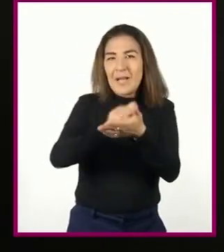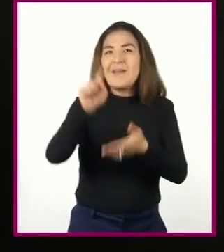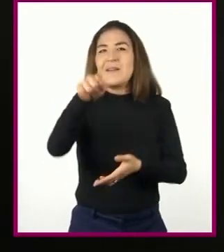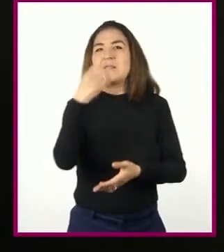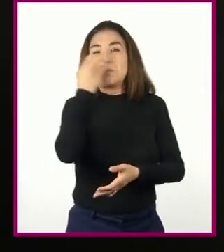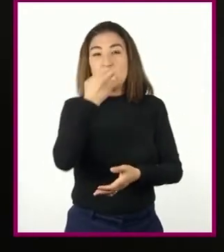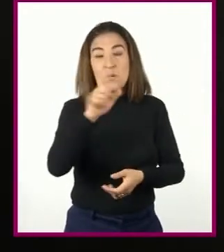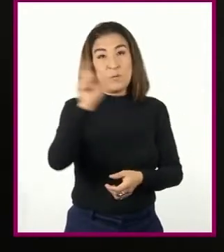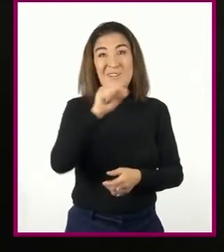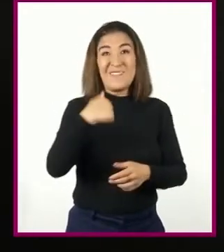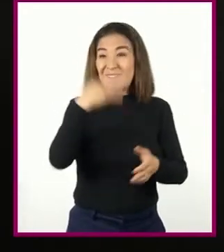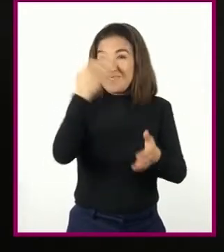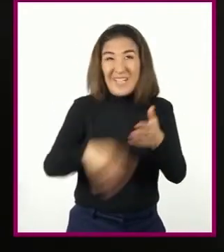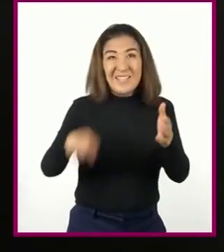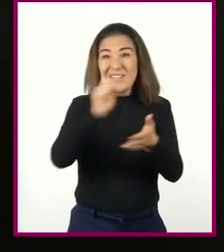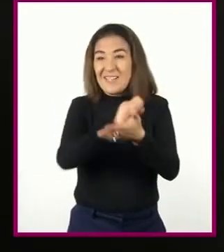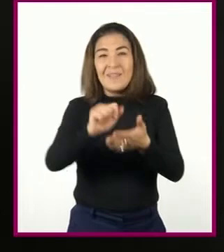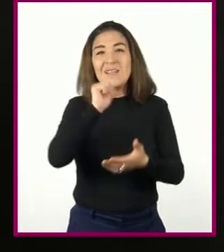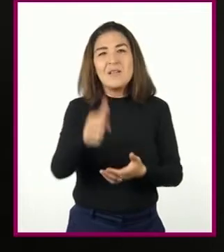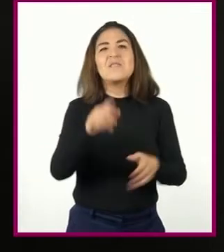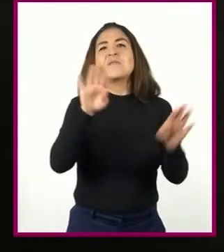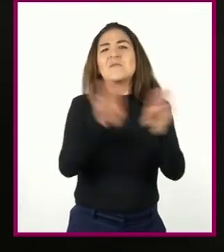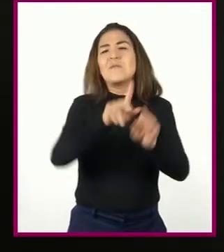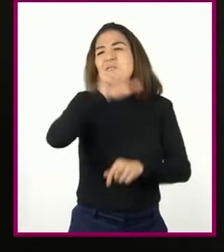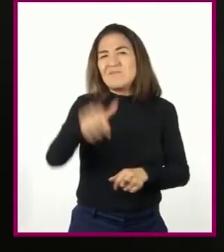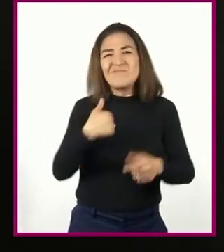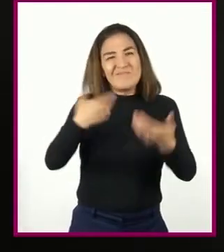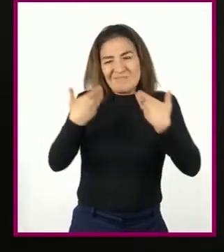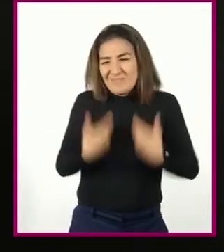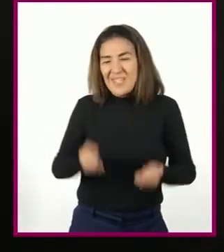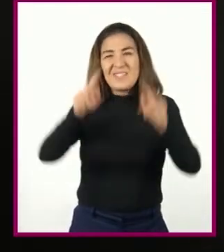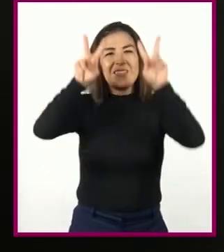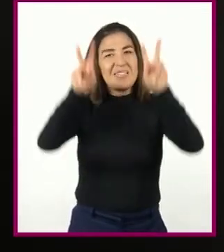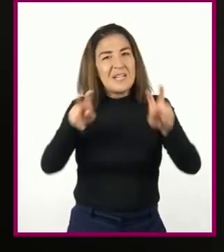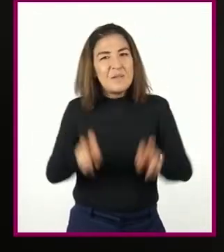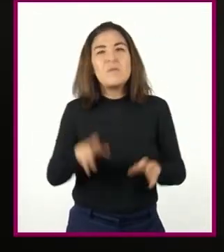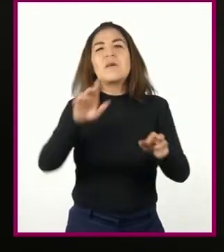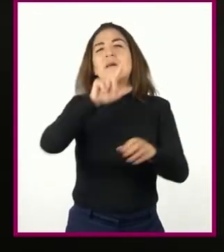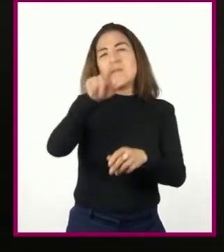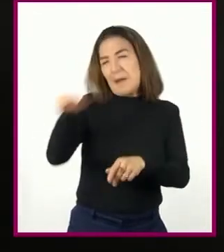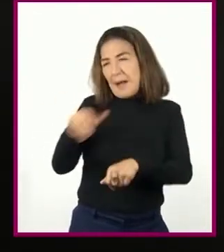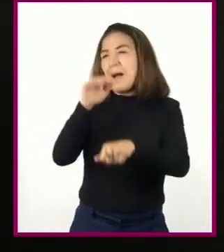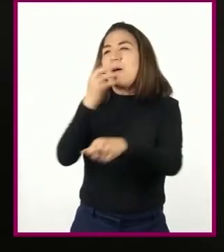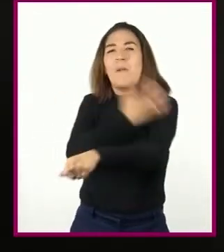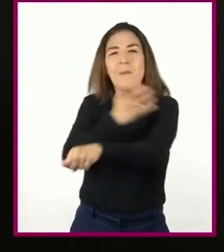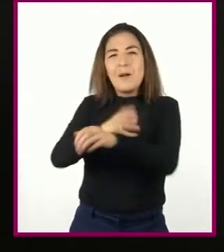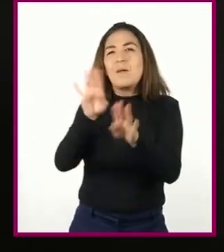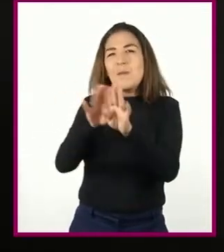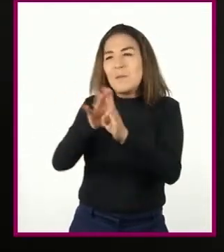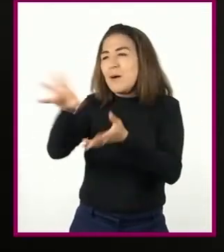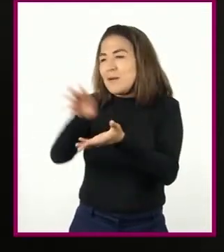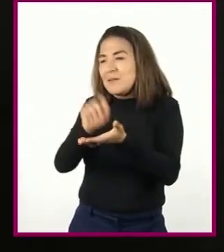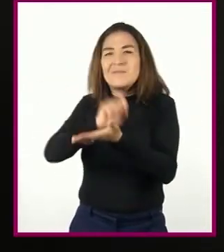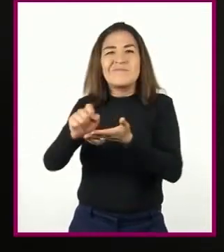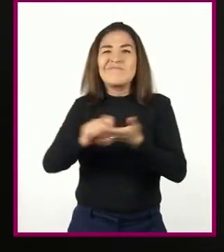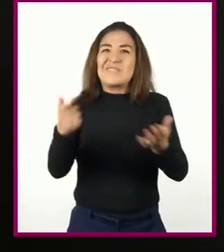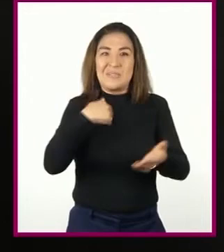pues cuando no lo hago me cuesta mucho trabajo entender los temas, conseguir los apuntes y estudiar sola para los